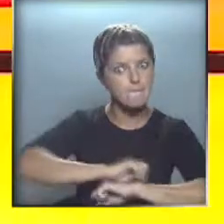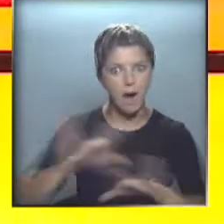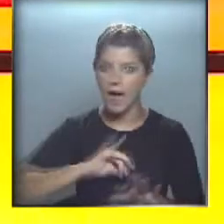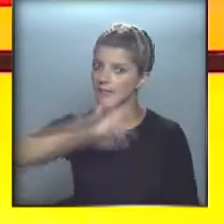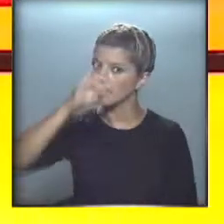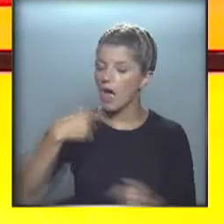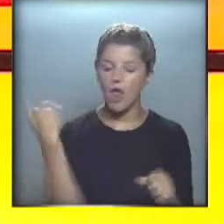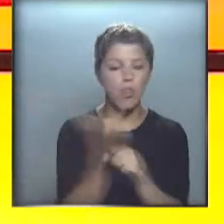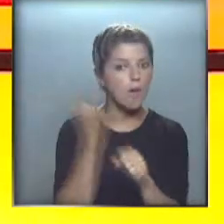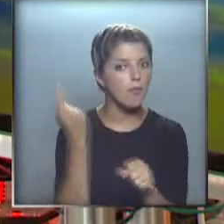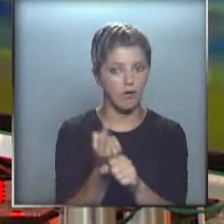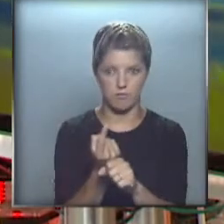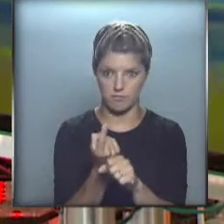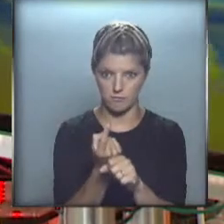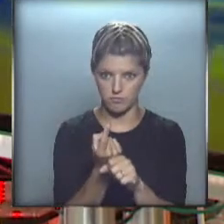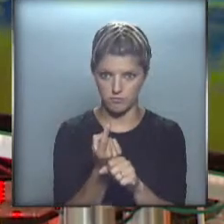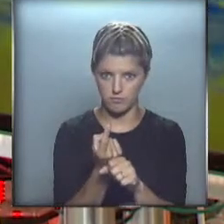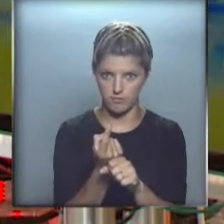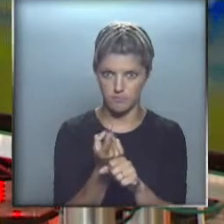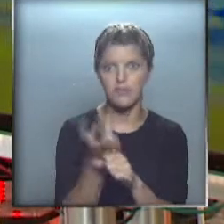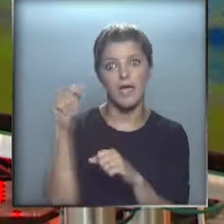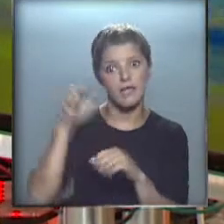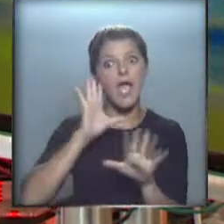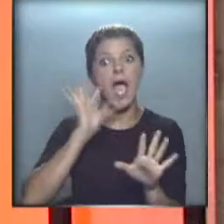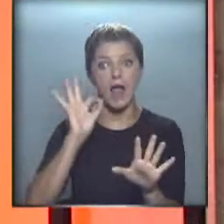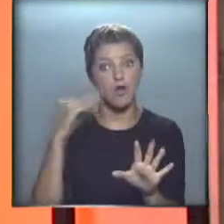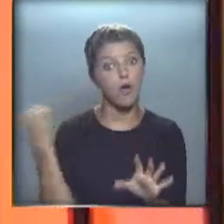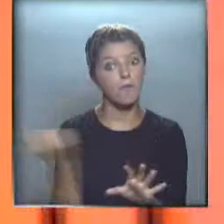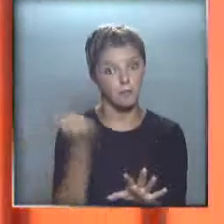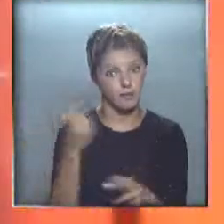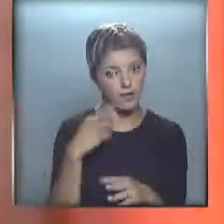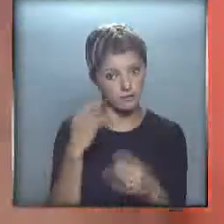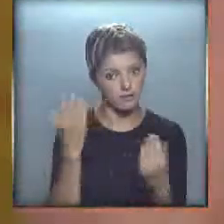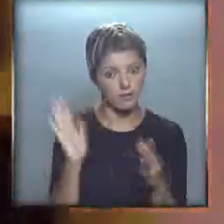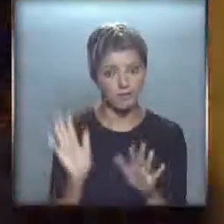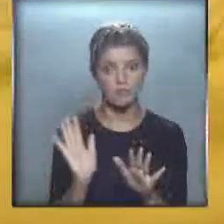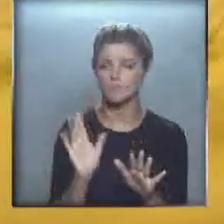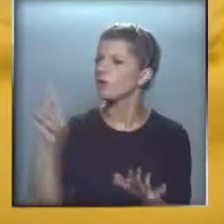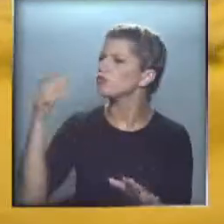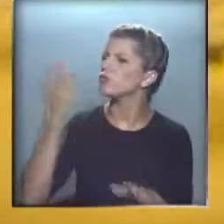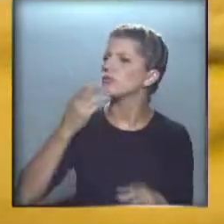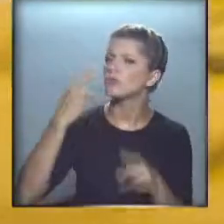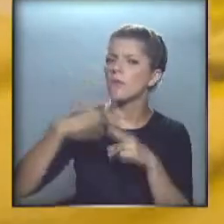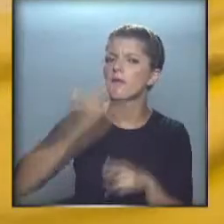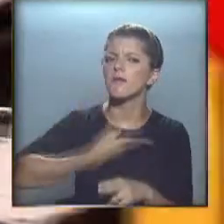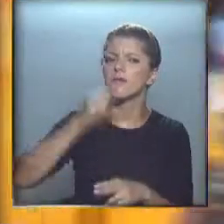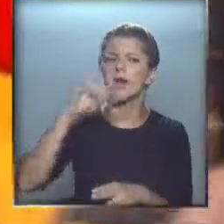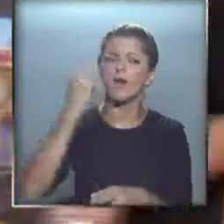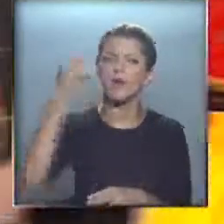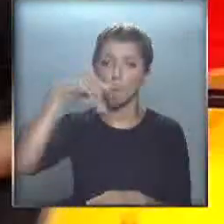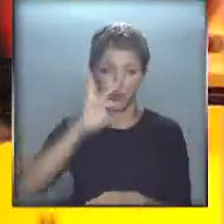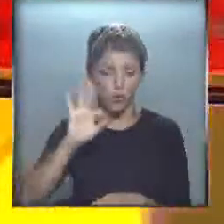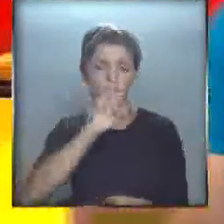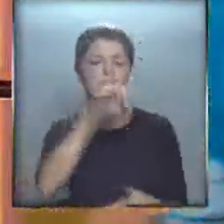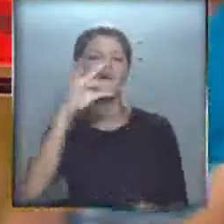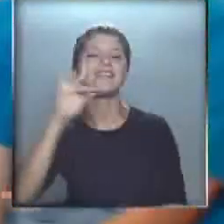que hacer algún tipo de acción un poco más firme. Pero eso, Facundo, ¿era tu nombre? Diego. Diego, digo, ¿eso